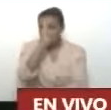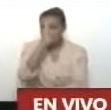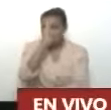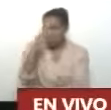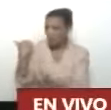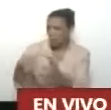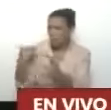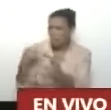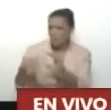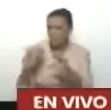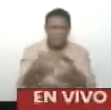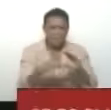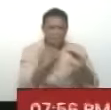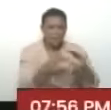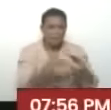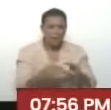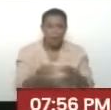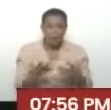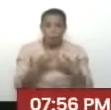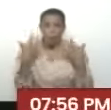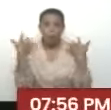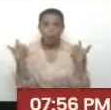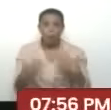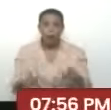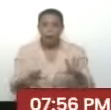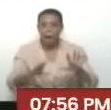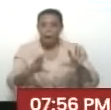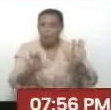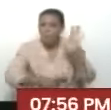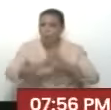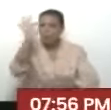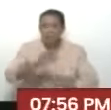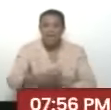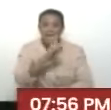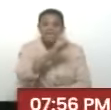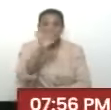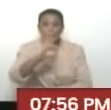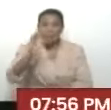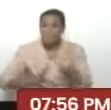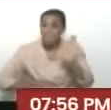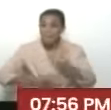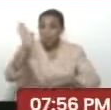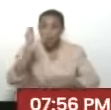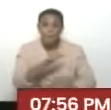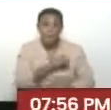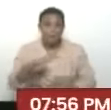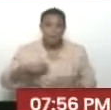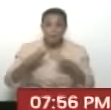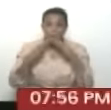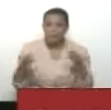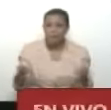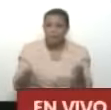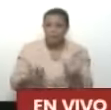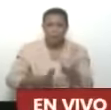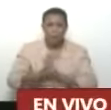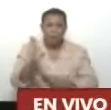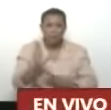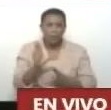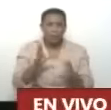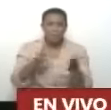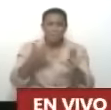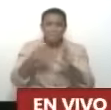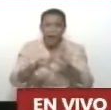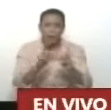hacemos de hace más de 15 años. Roto el récord de transacción por minuto en bancos privados, bancos públicos, biopagos